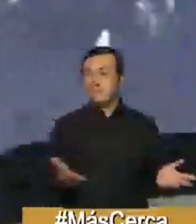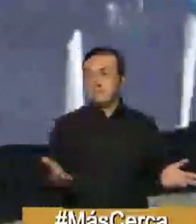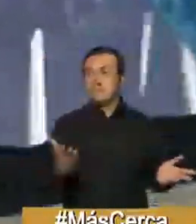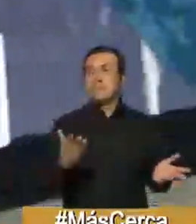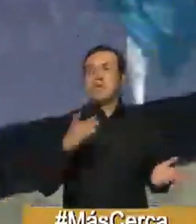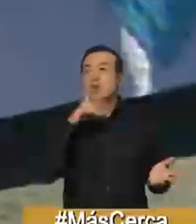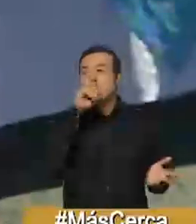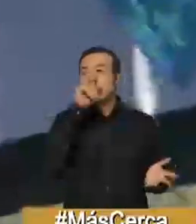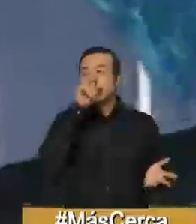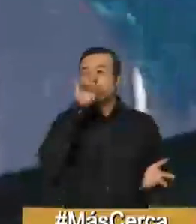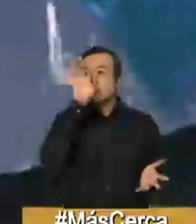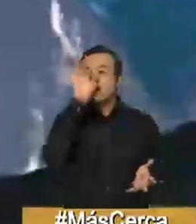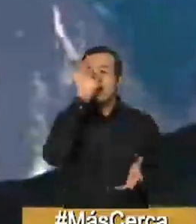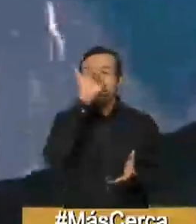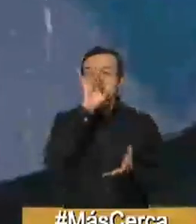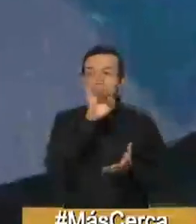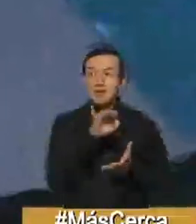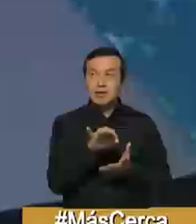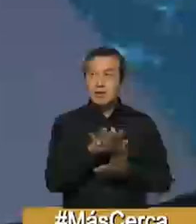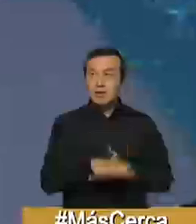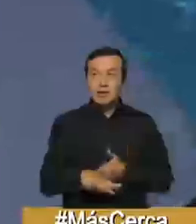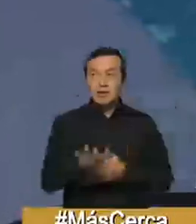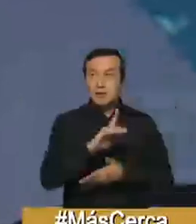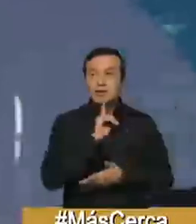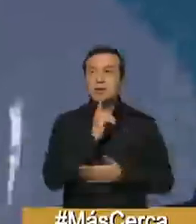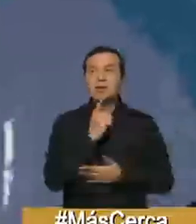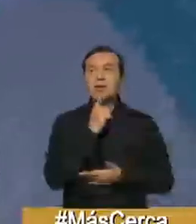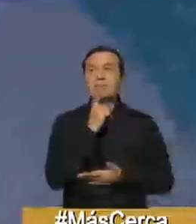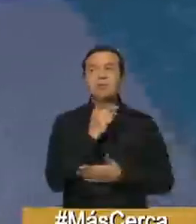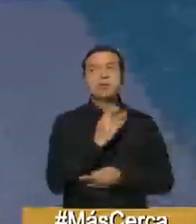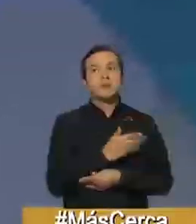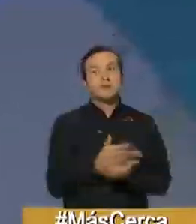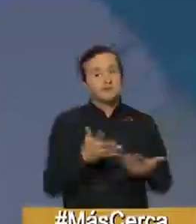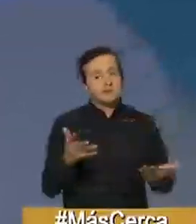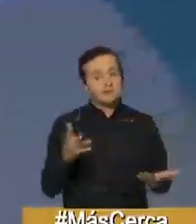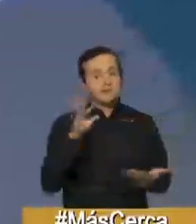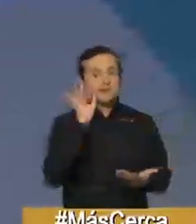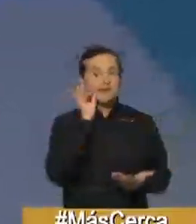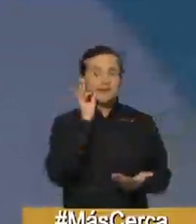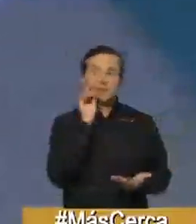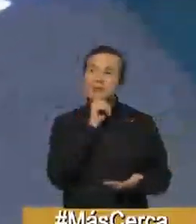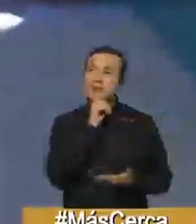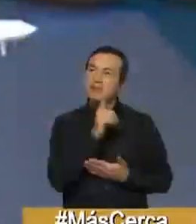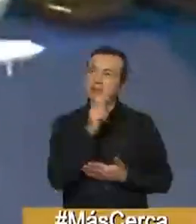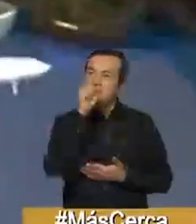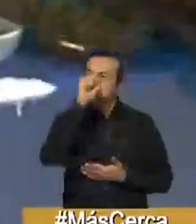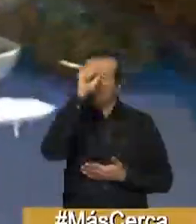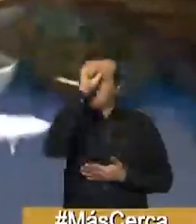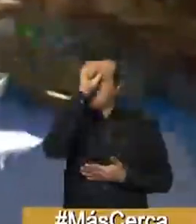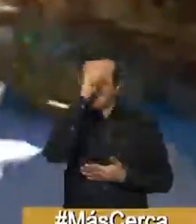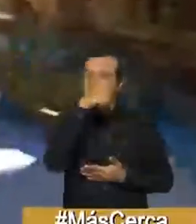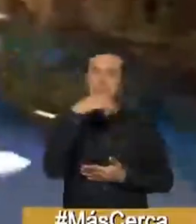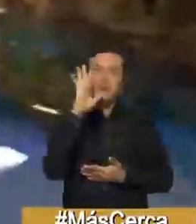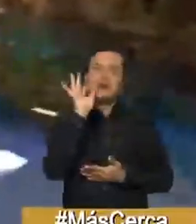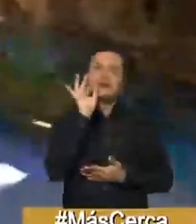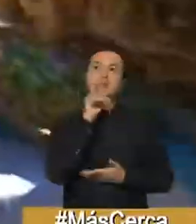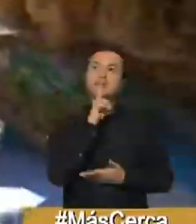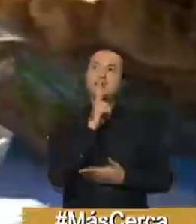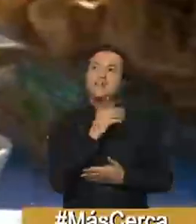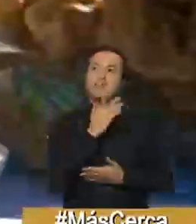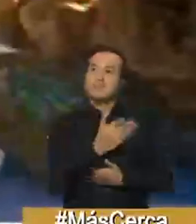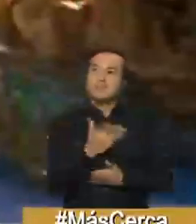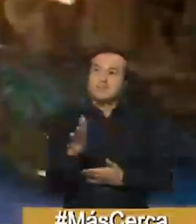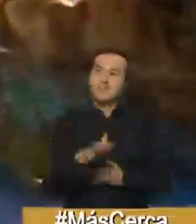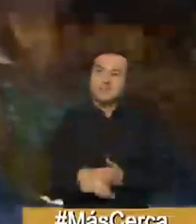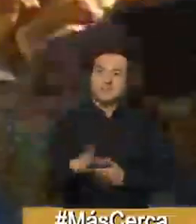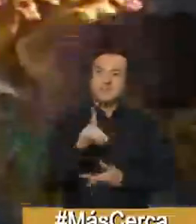que está aquí muy cerca. Y por supuesto, como no puede faltar nuestro delicioso hornado, lo más rico que tiene acá